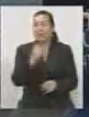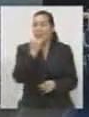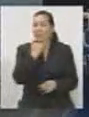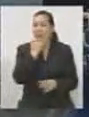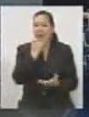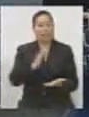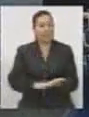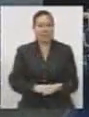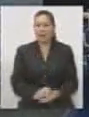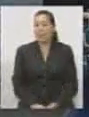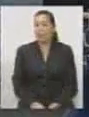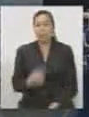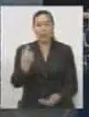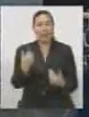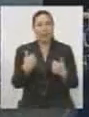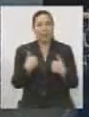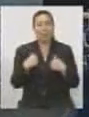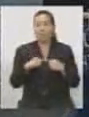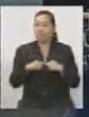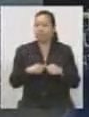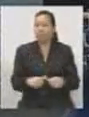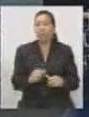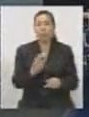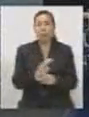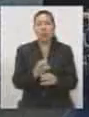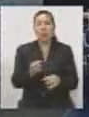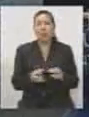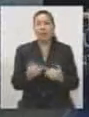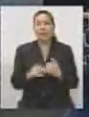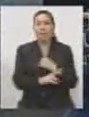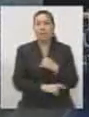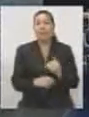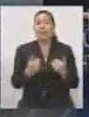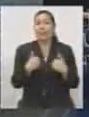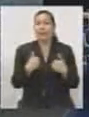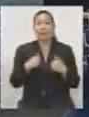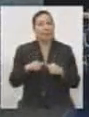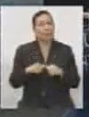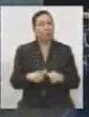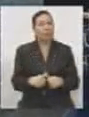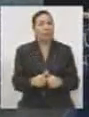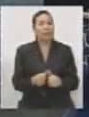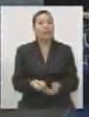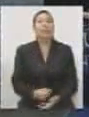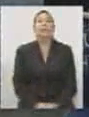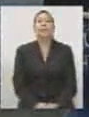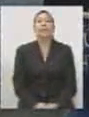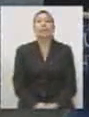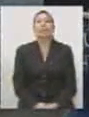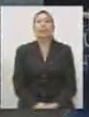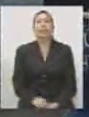están cometiendo. Nosotros tenemos que preservar la seguridad jurídica en el país. Tenemos que preservar la prestancia y